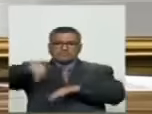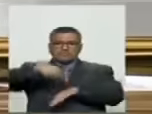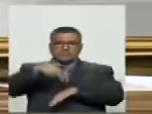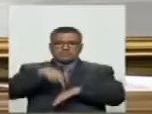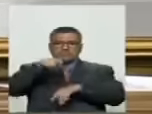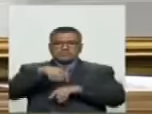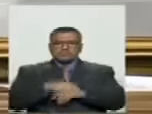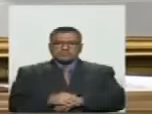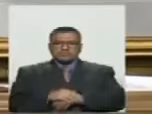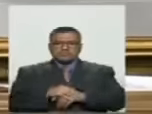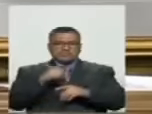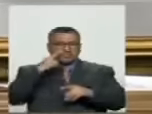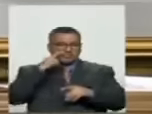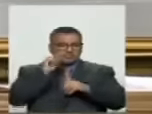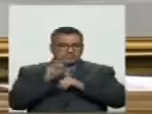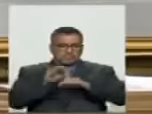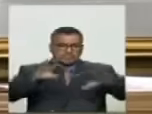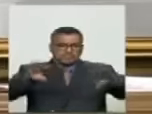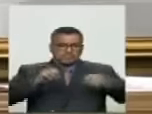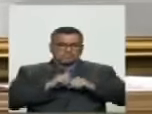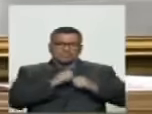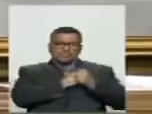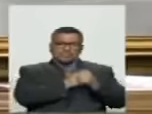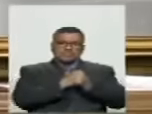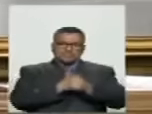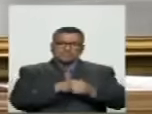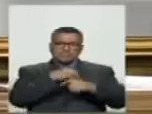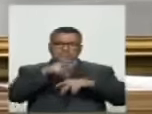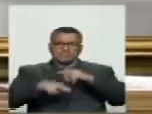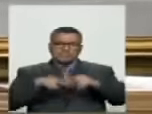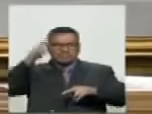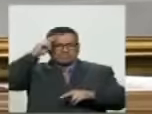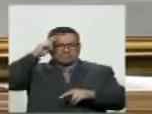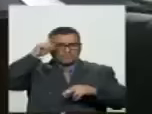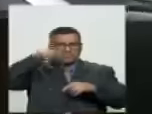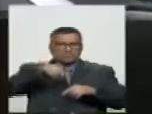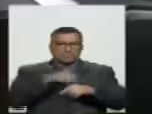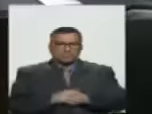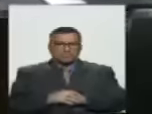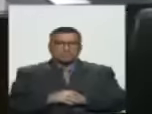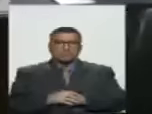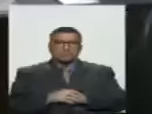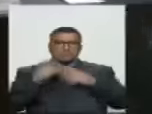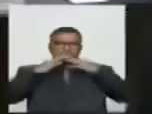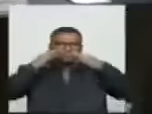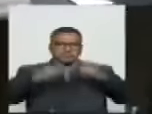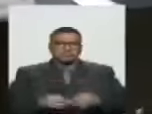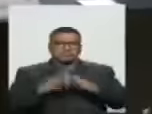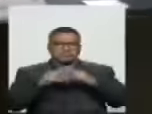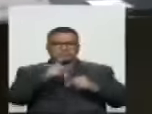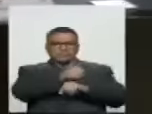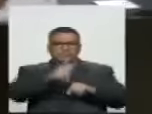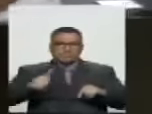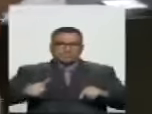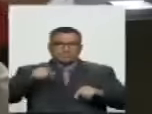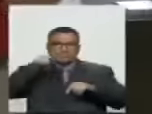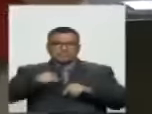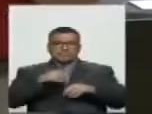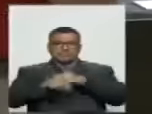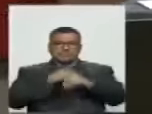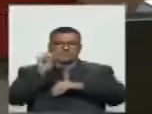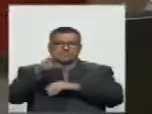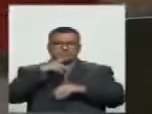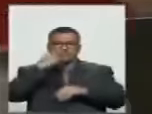Nacional viralizaremos el amor, la tolerancia, el respeto y la coexistencia de todas y todos los actores que hacen política